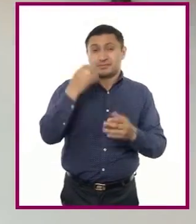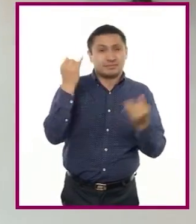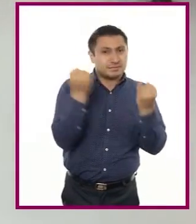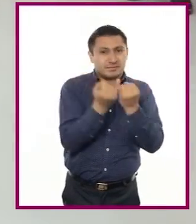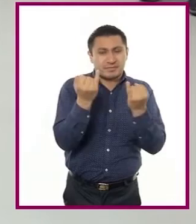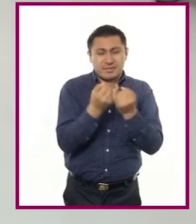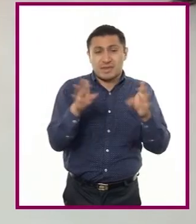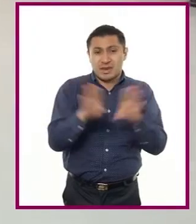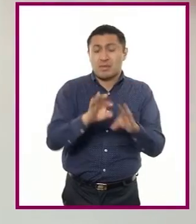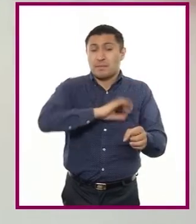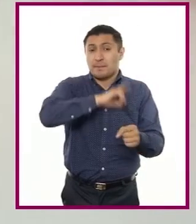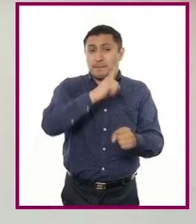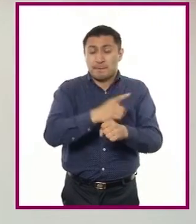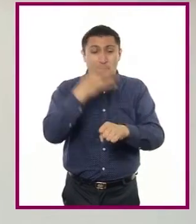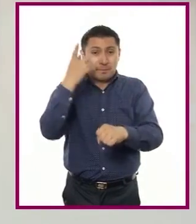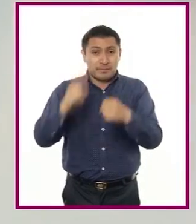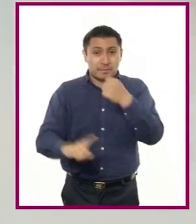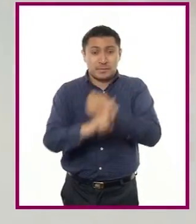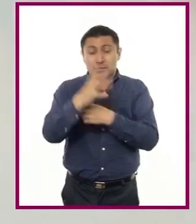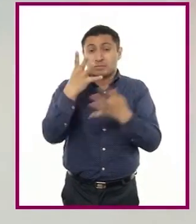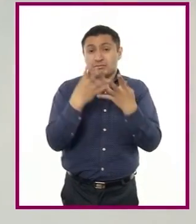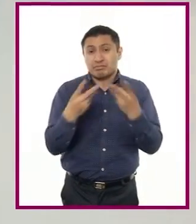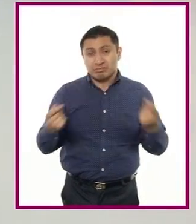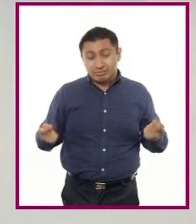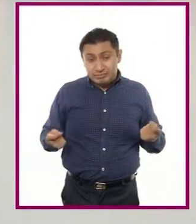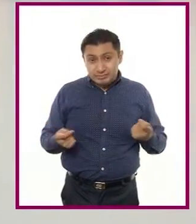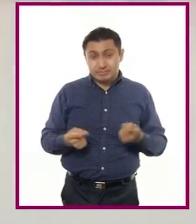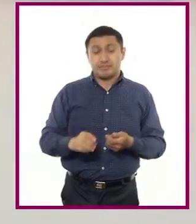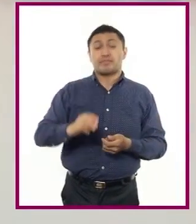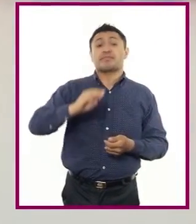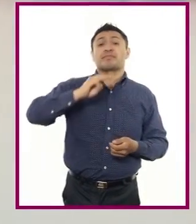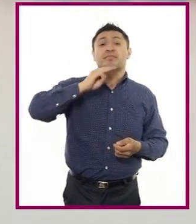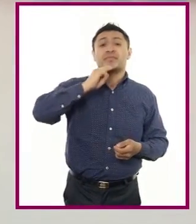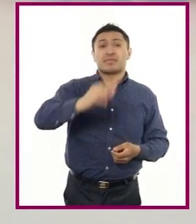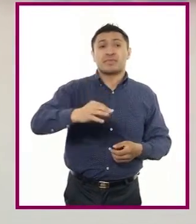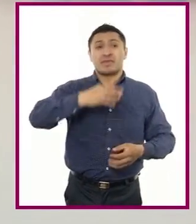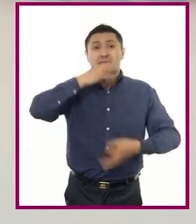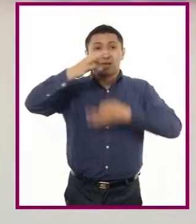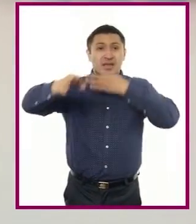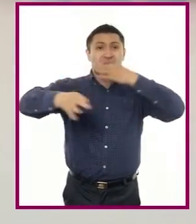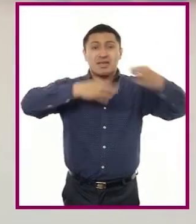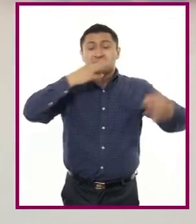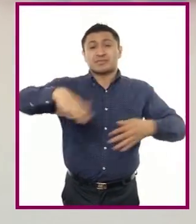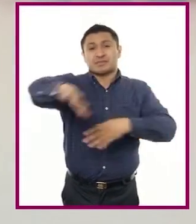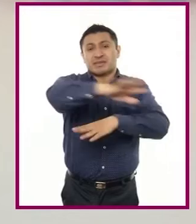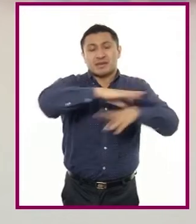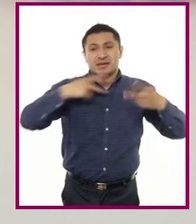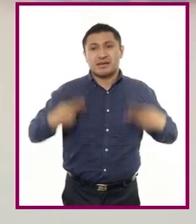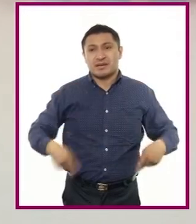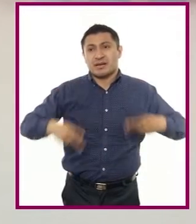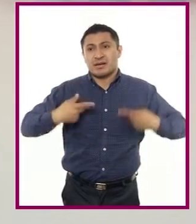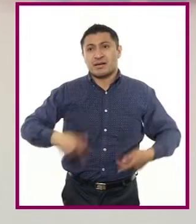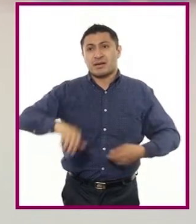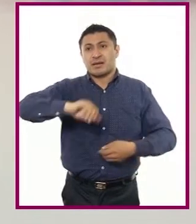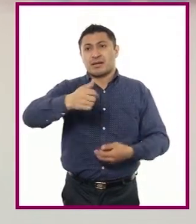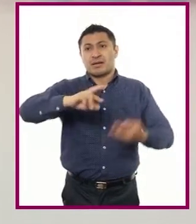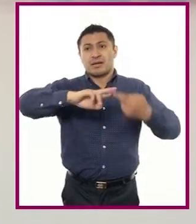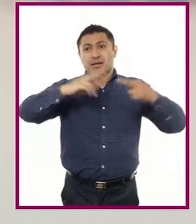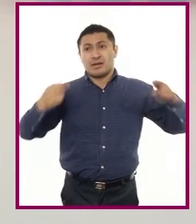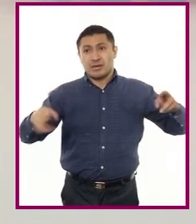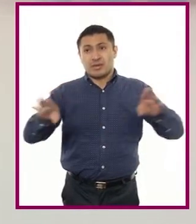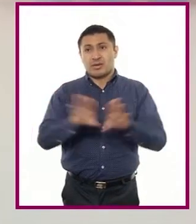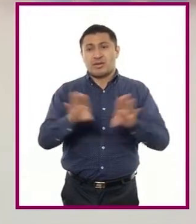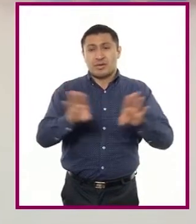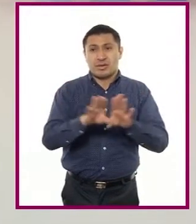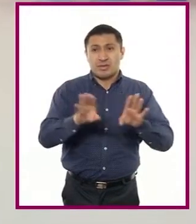una posible solución. El mensaje llega a mayor cantidad de personas que mediante otro recurso, como pudiera